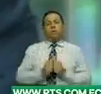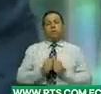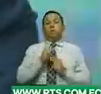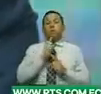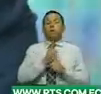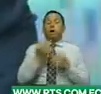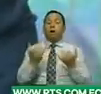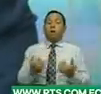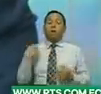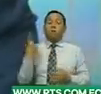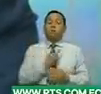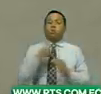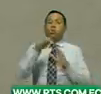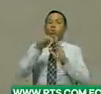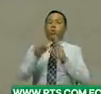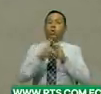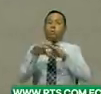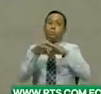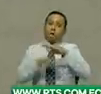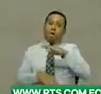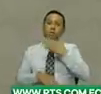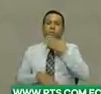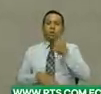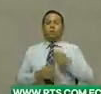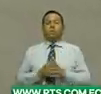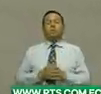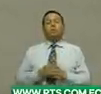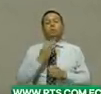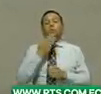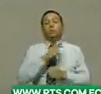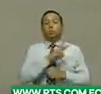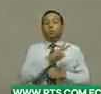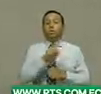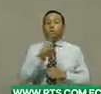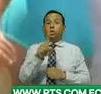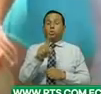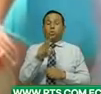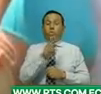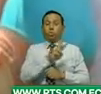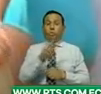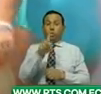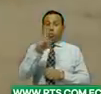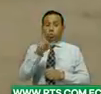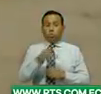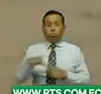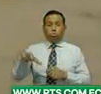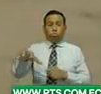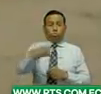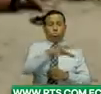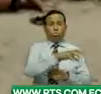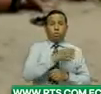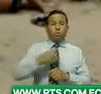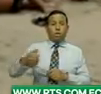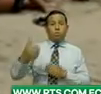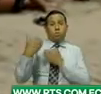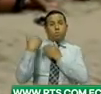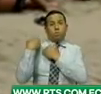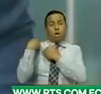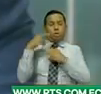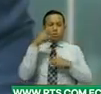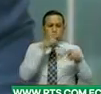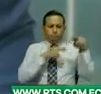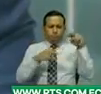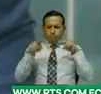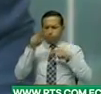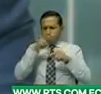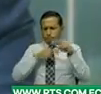bajo norma ordinaria. Razón por la cual los 221 cantones serán los encargados de evaluar su situación y tomar decisiones.